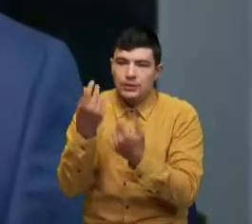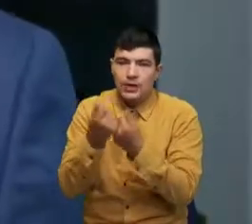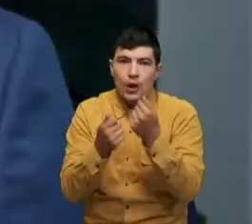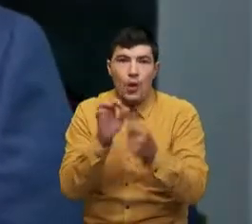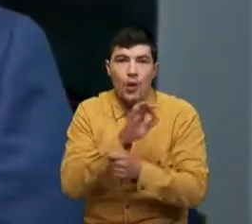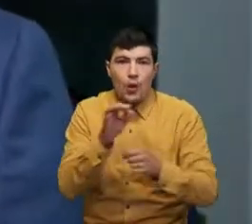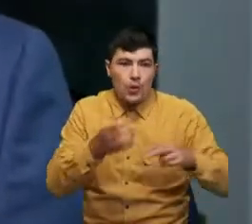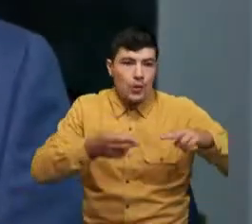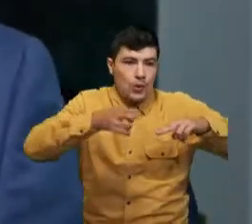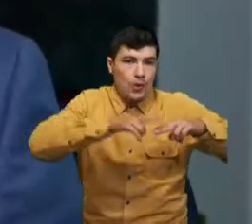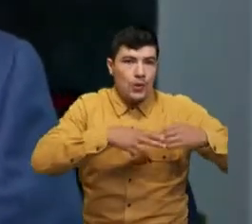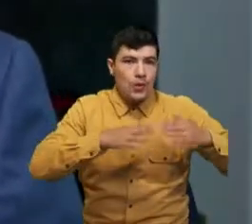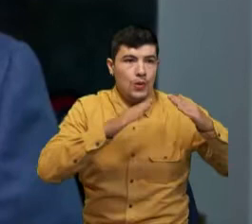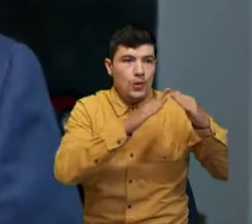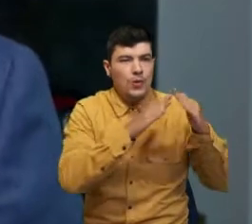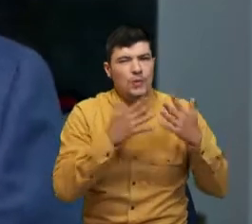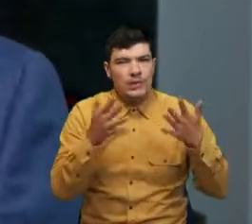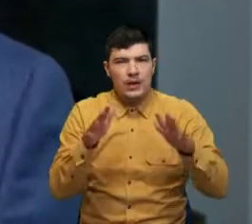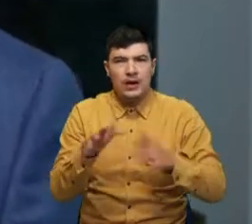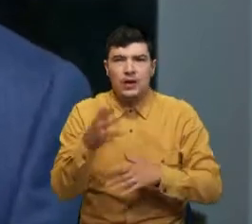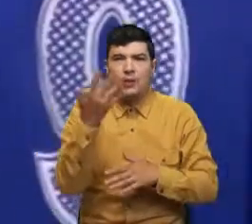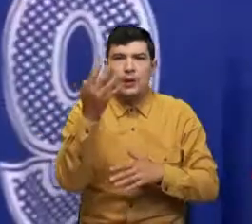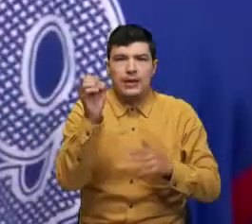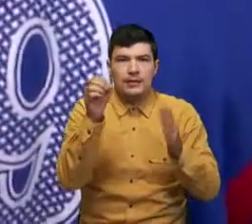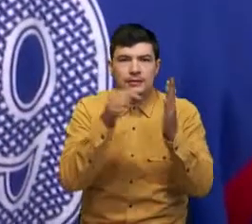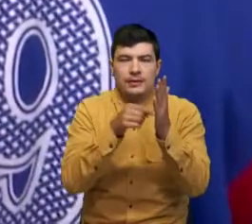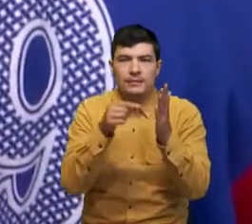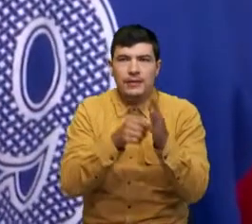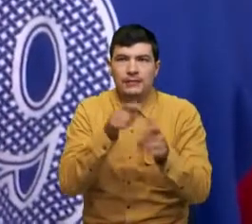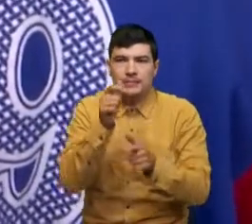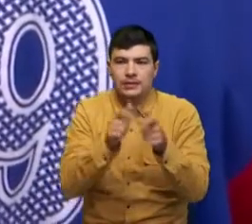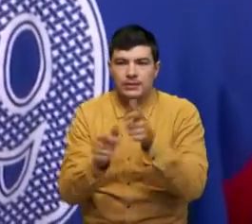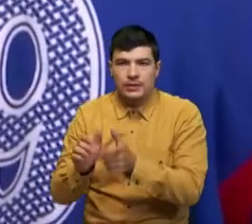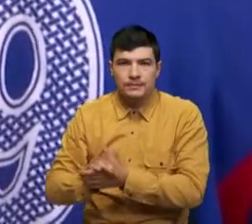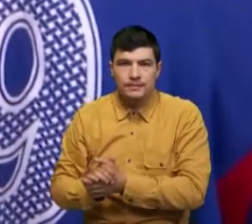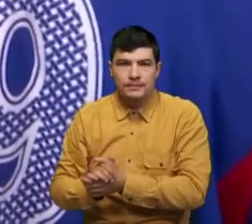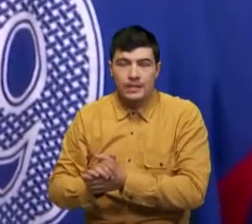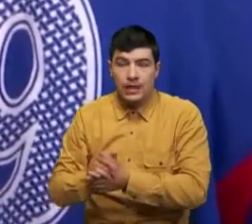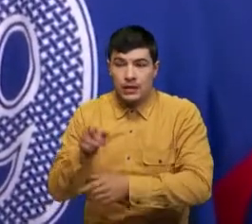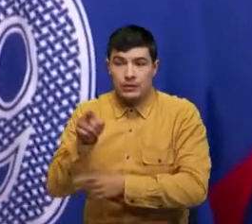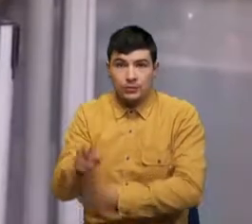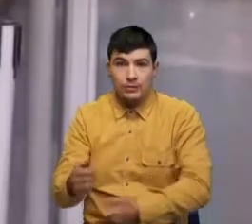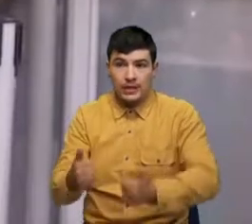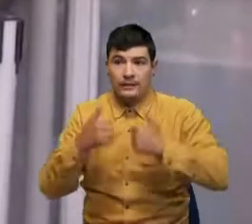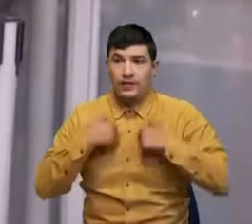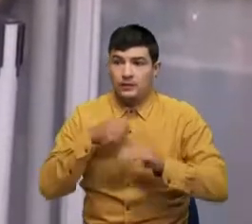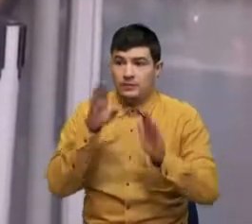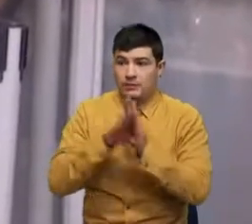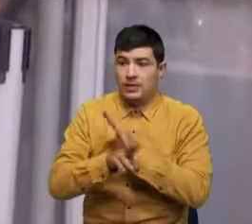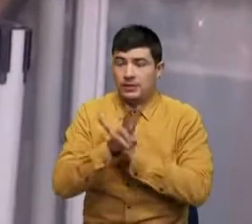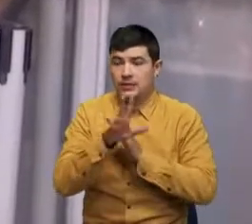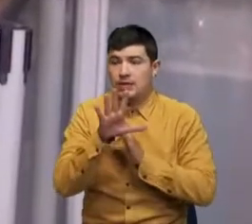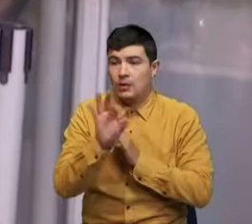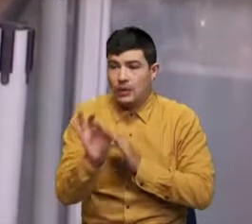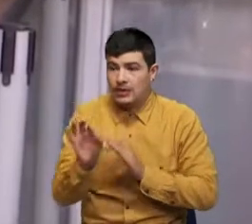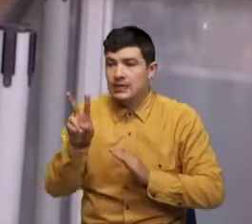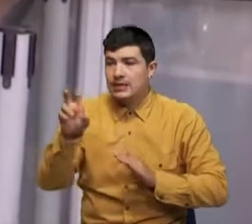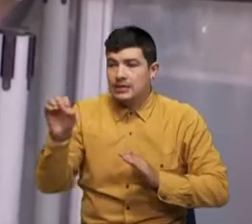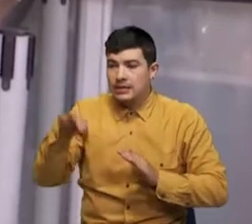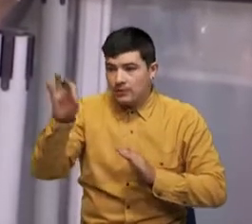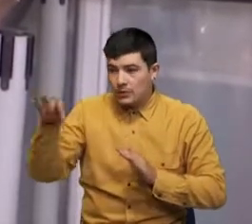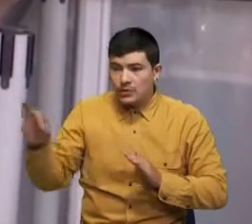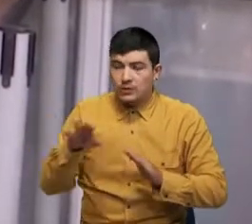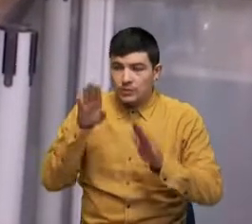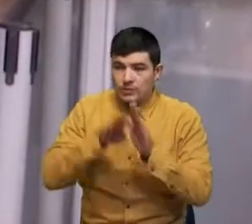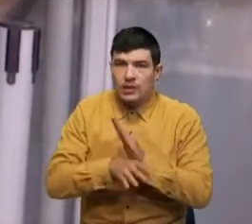predial calculamos que están alrededor de unas 40.000 personas se calcula que con este beneficio el municipio recuperará una